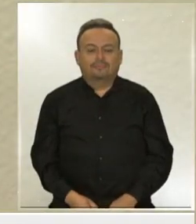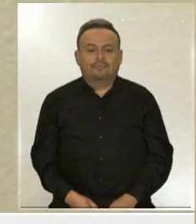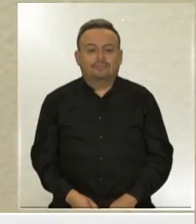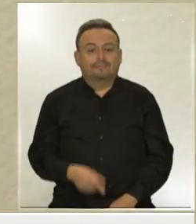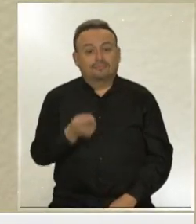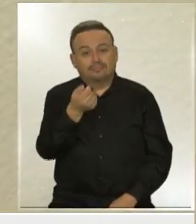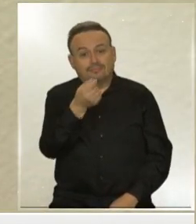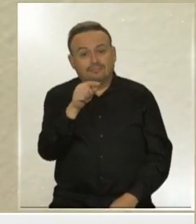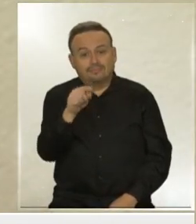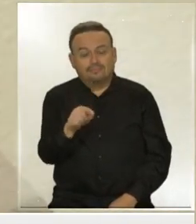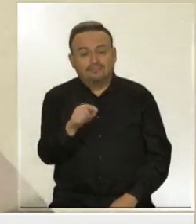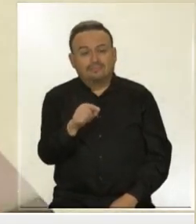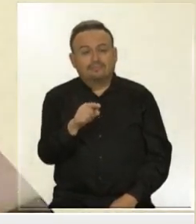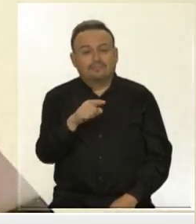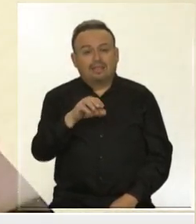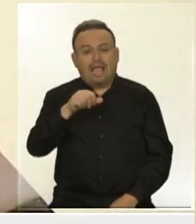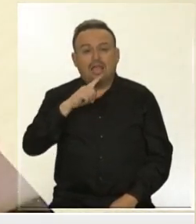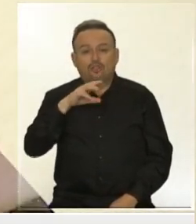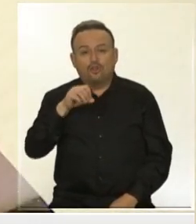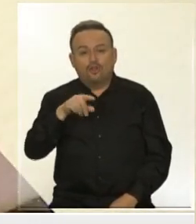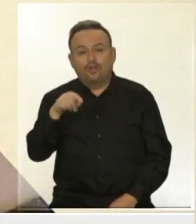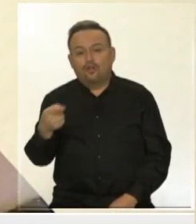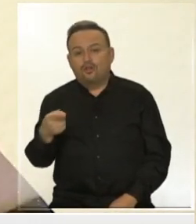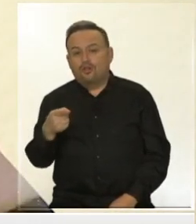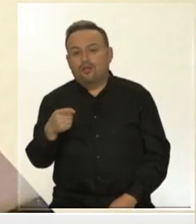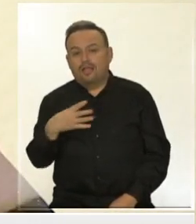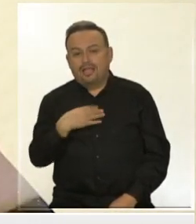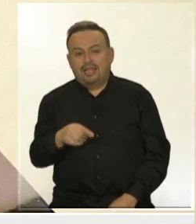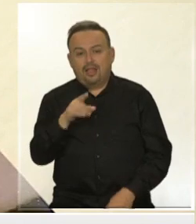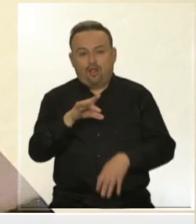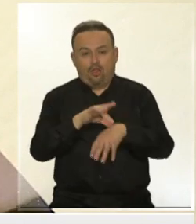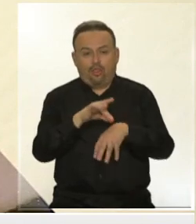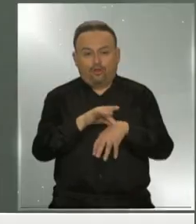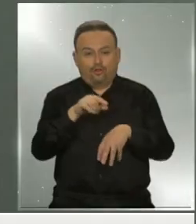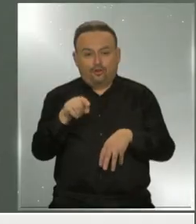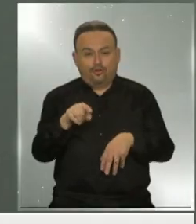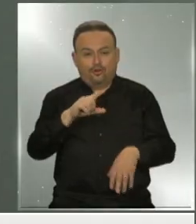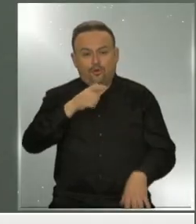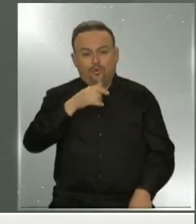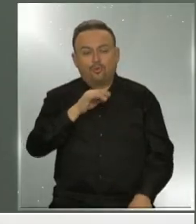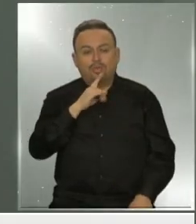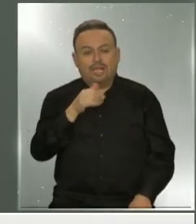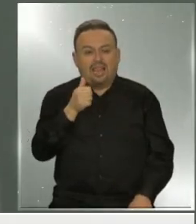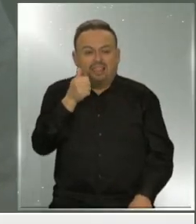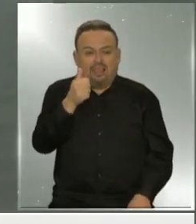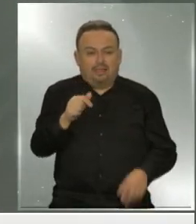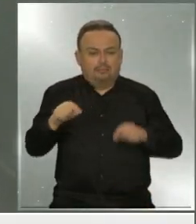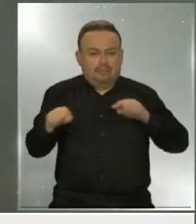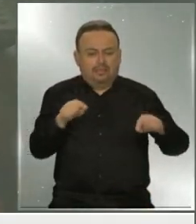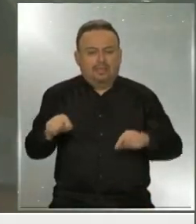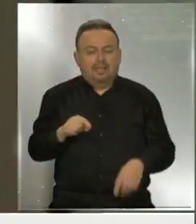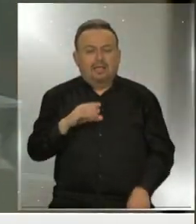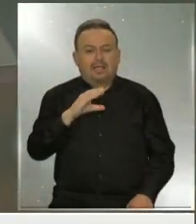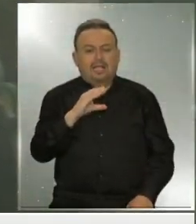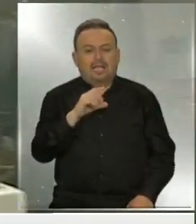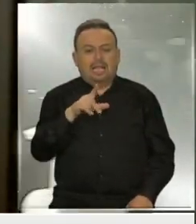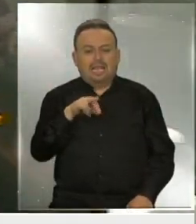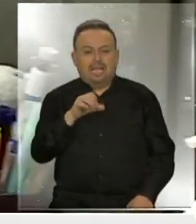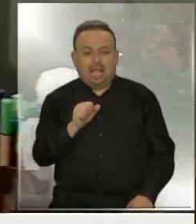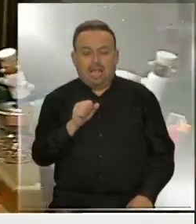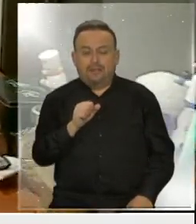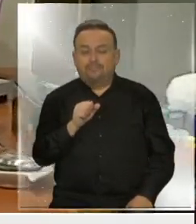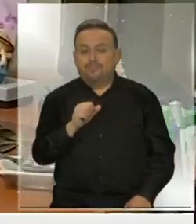Algo similar sienten Antonia y Alonso, los hijos de la doctora Gutiérrez. Directora de gestión en Clínica Dávila, se